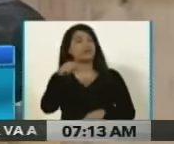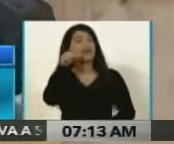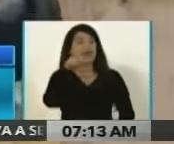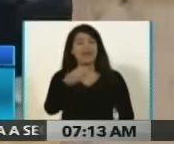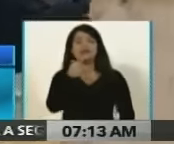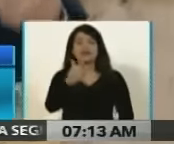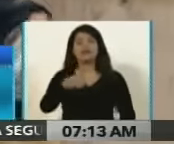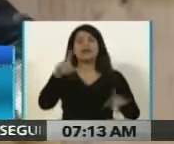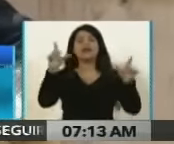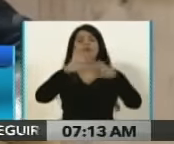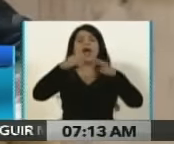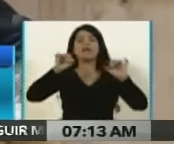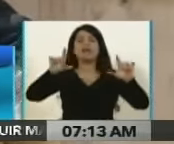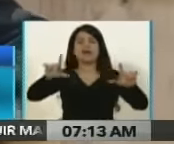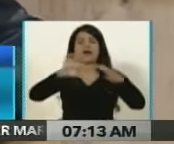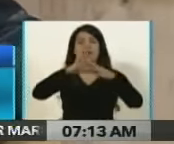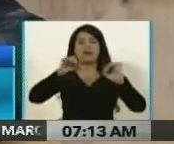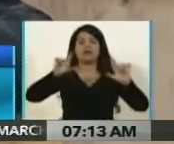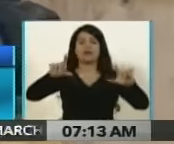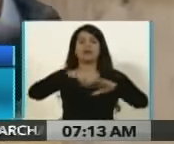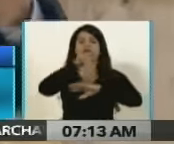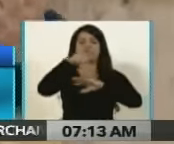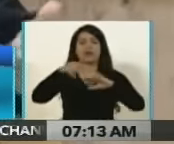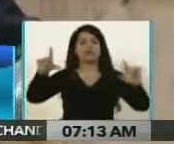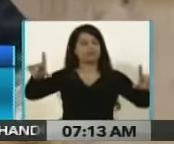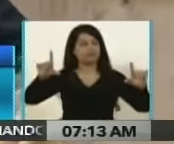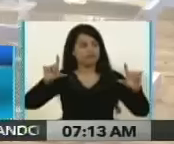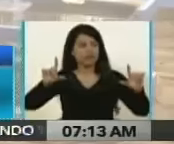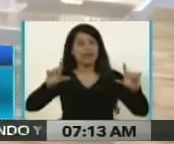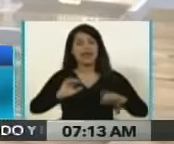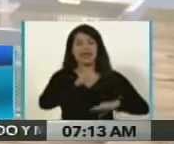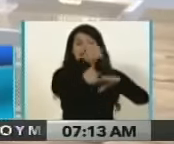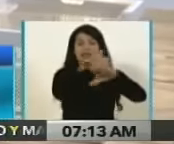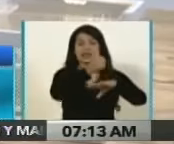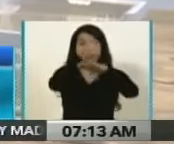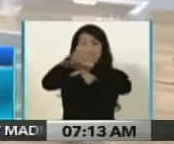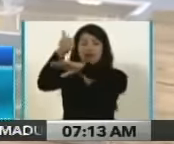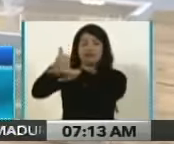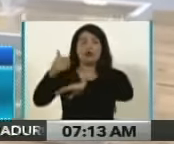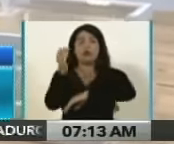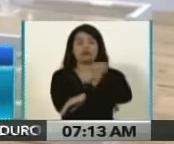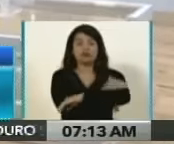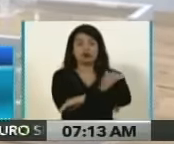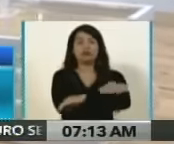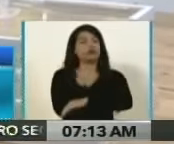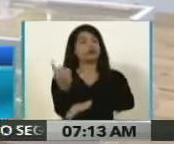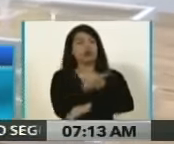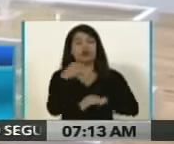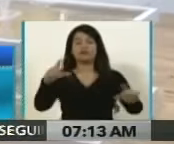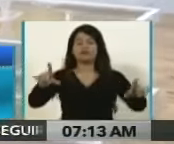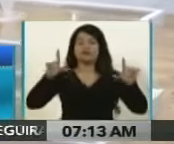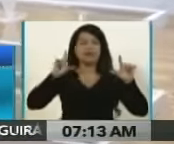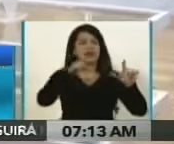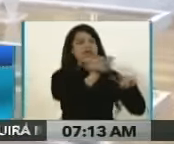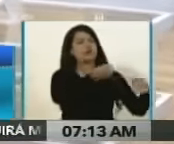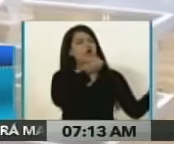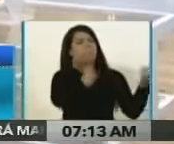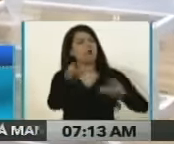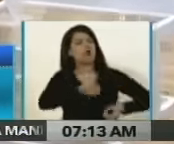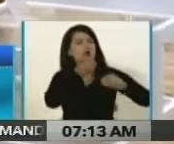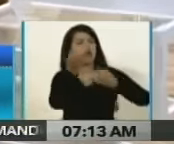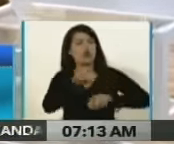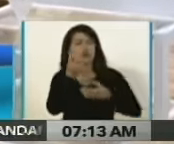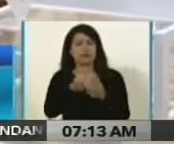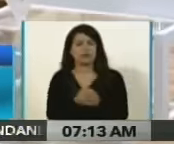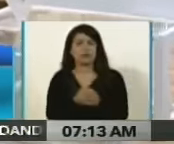públicos, una cadena nacional, a los principales dirigentes de la oposición, a todos, para que dijeran lo que querían decir. Nunca